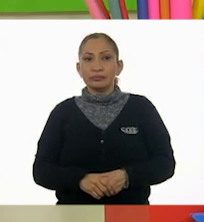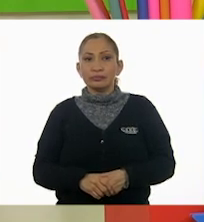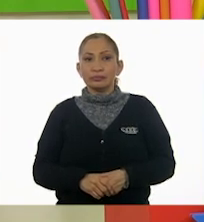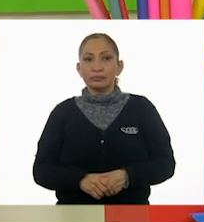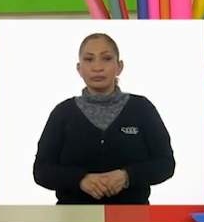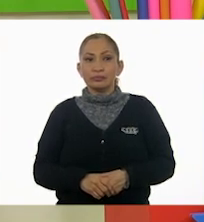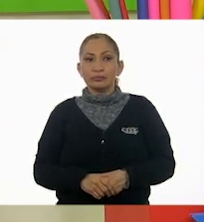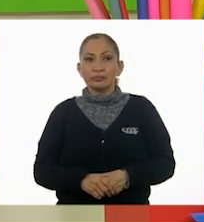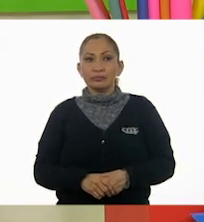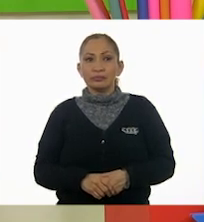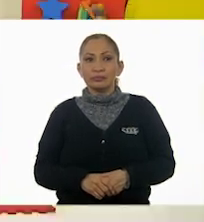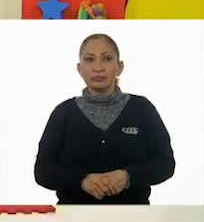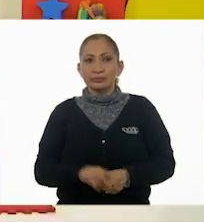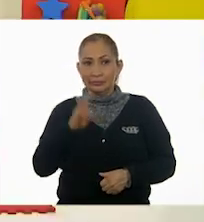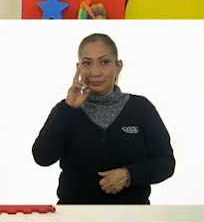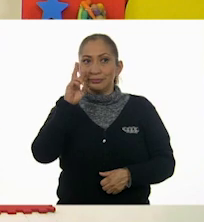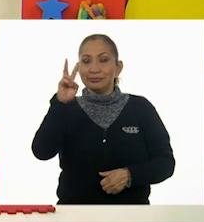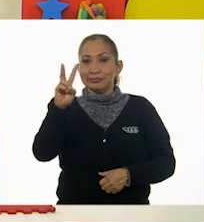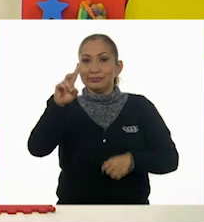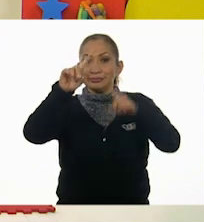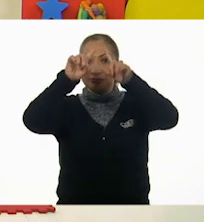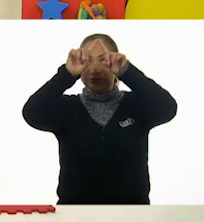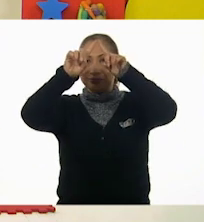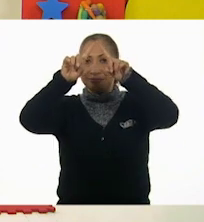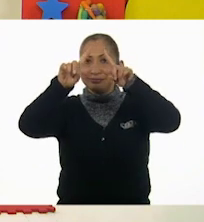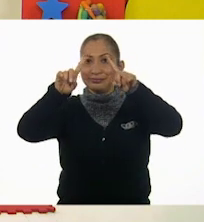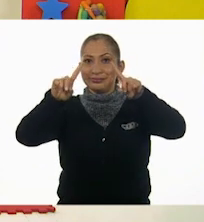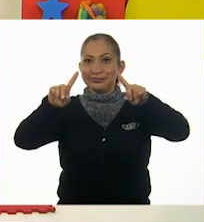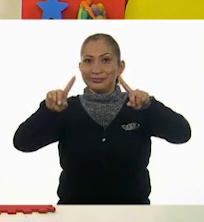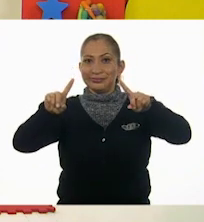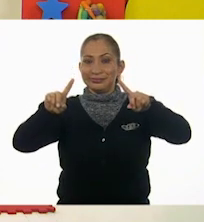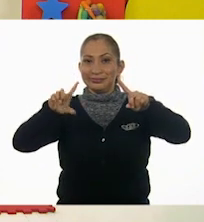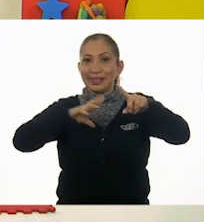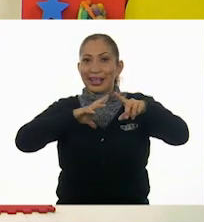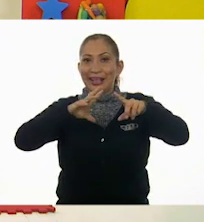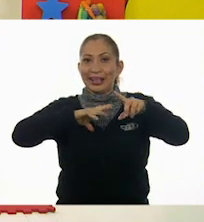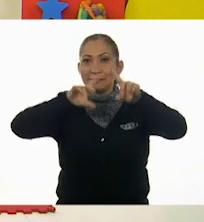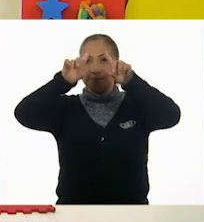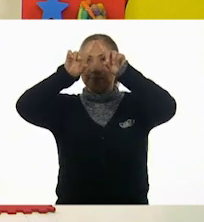A ver. Mira. ¡Ah! ¡Wow!